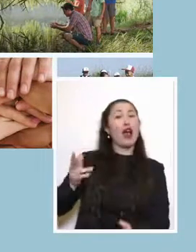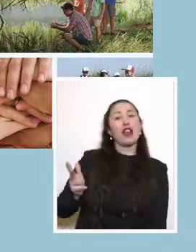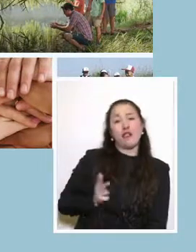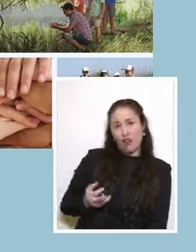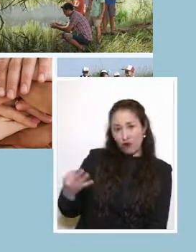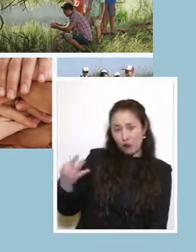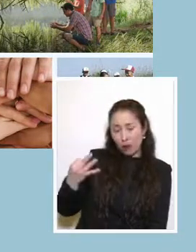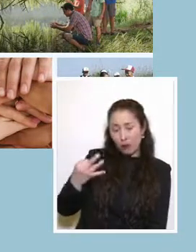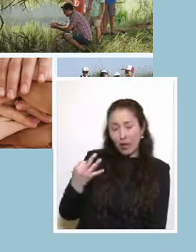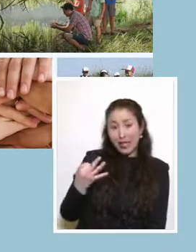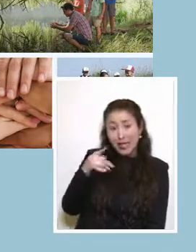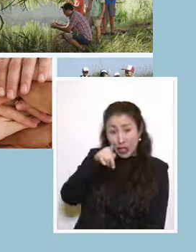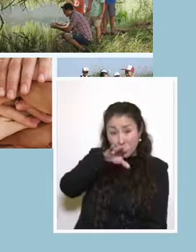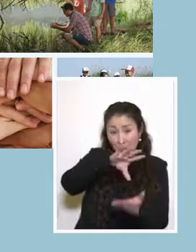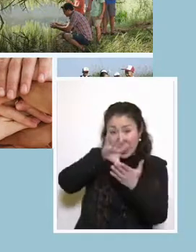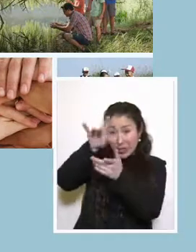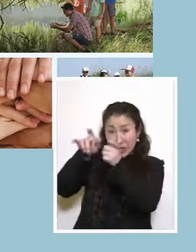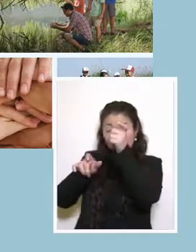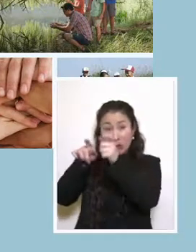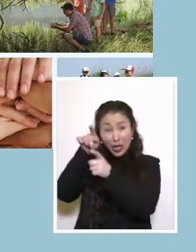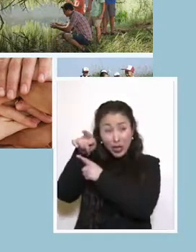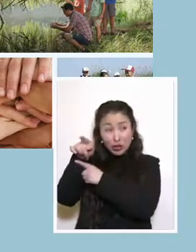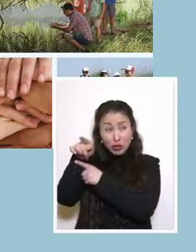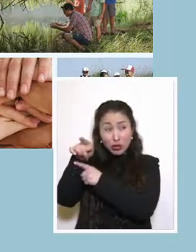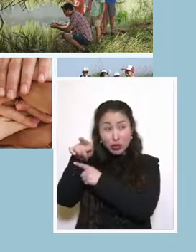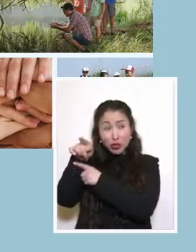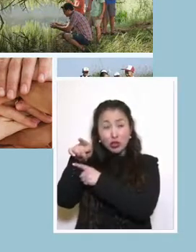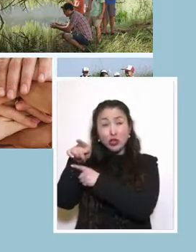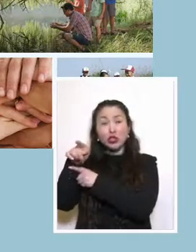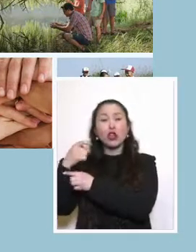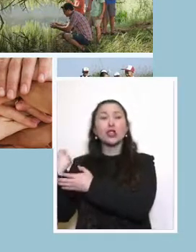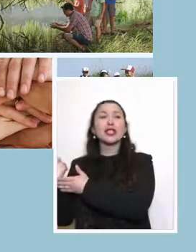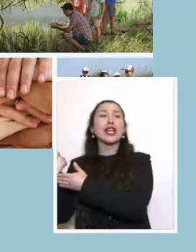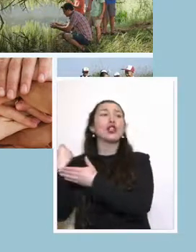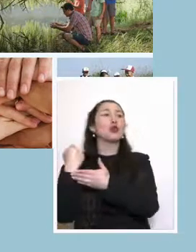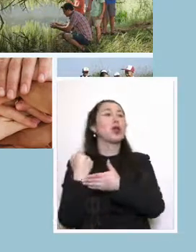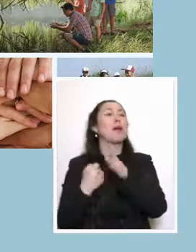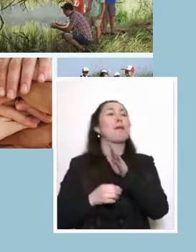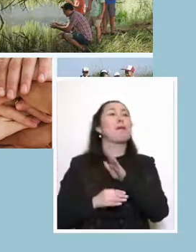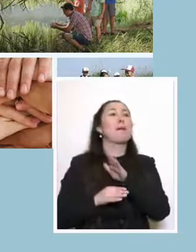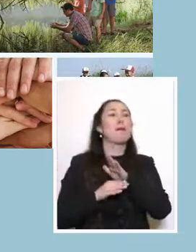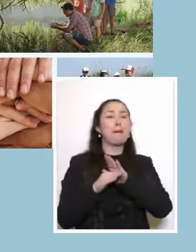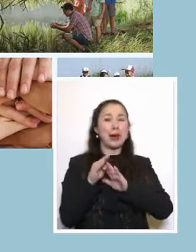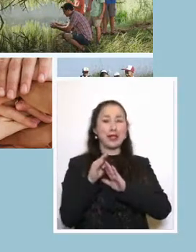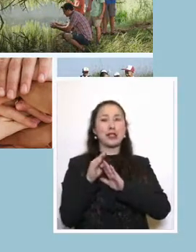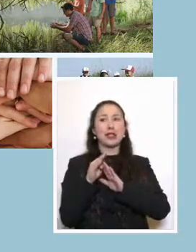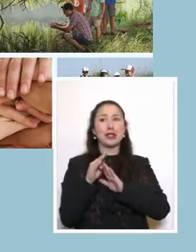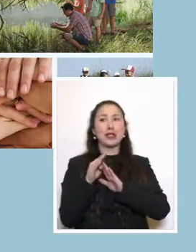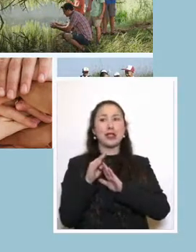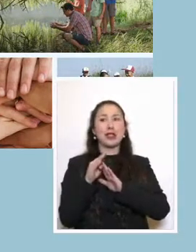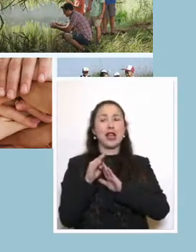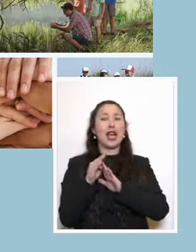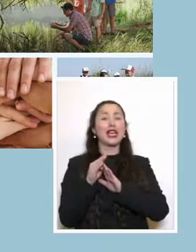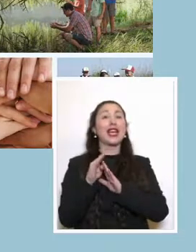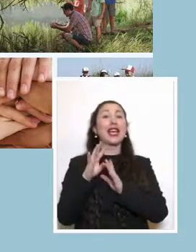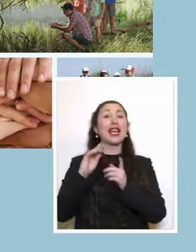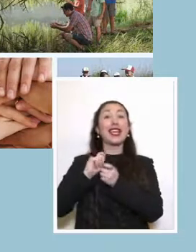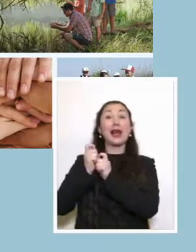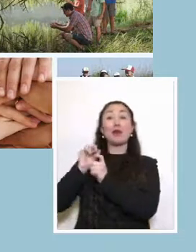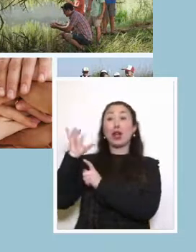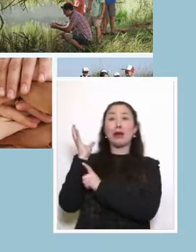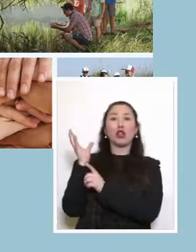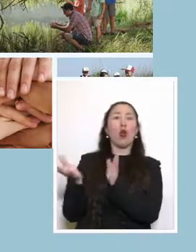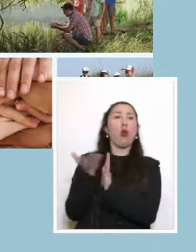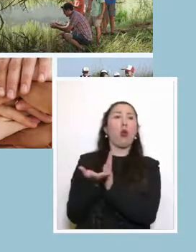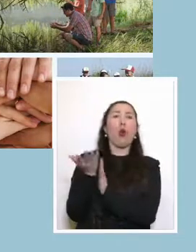menos, son quienes y cuáles contribuyen más a la aceleración del cambio climático.